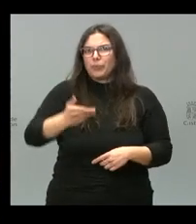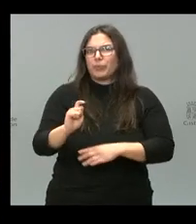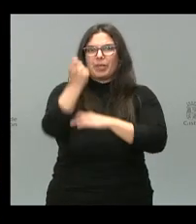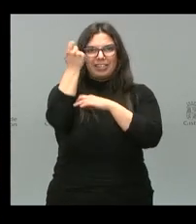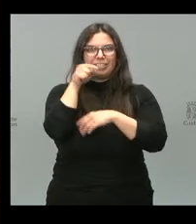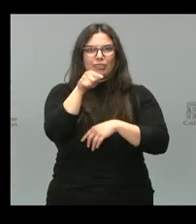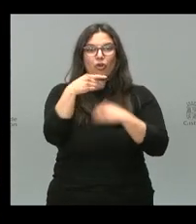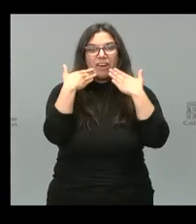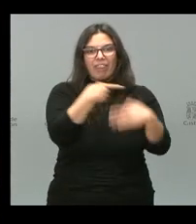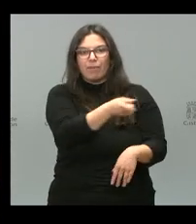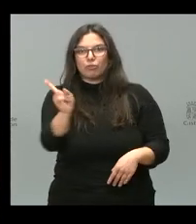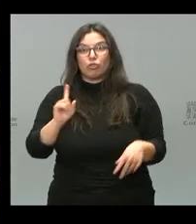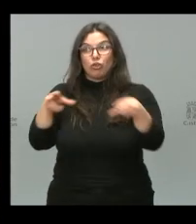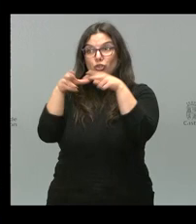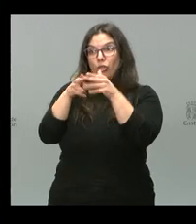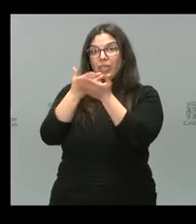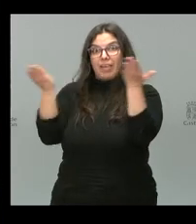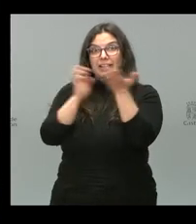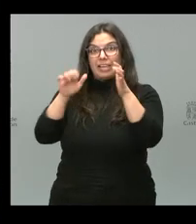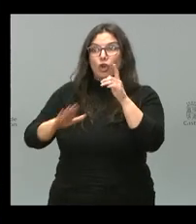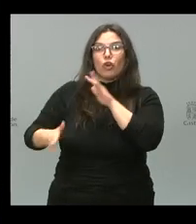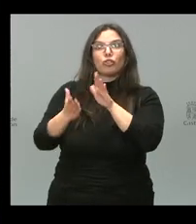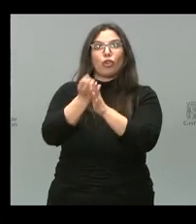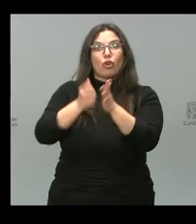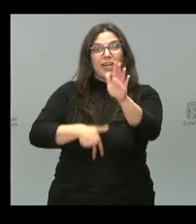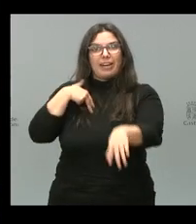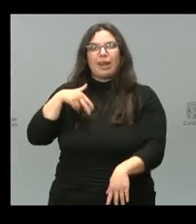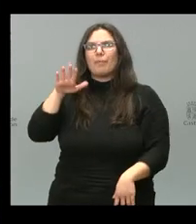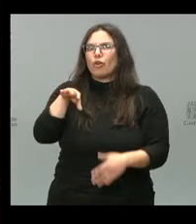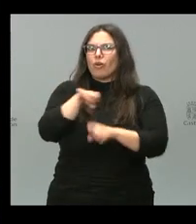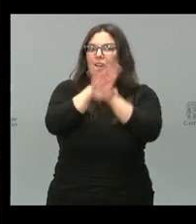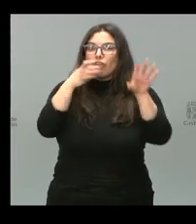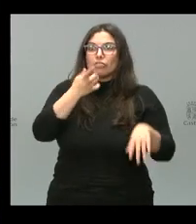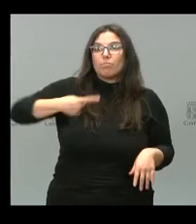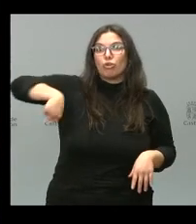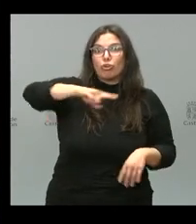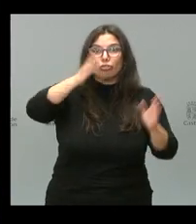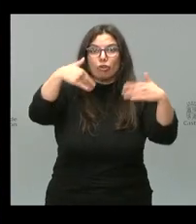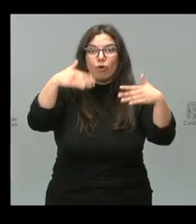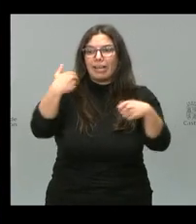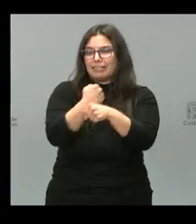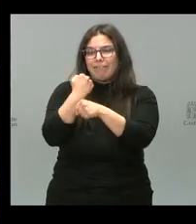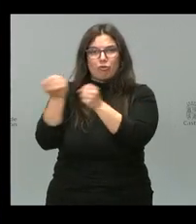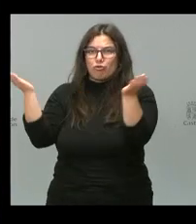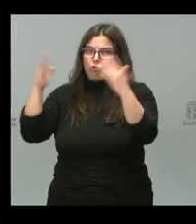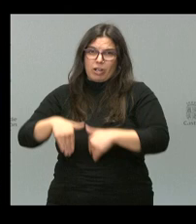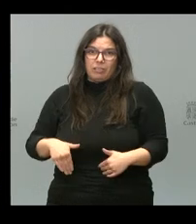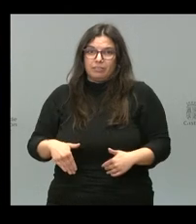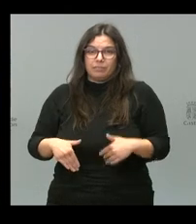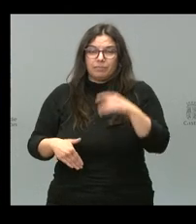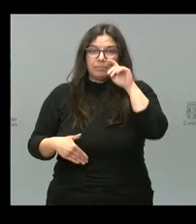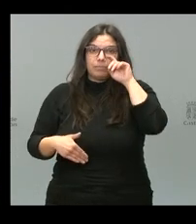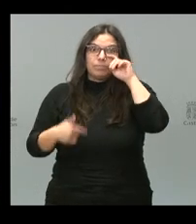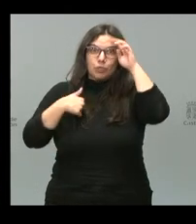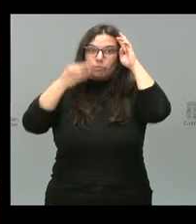la sociedad de Castilla y León en su conjunto pero sin duda sin empresarios no habría empleo no había trabajo y creo que